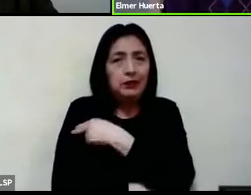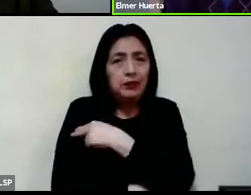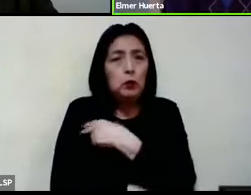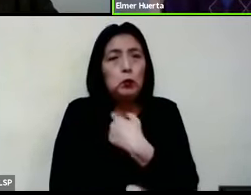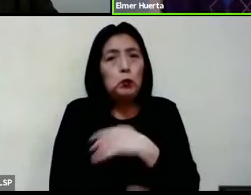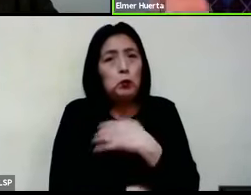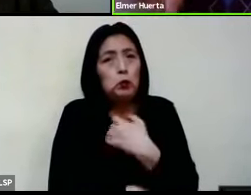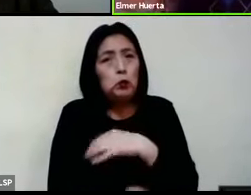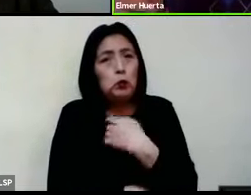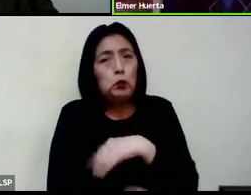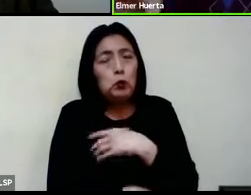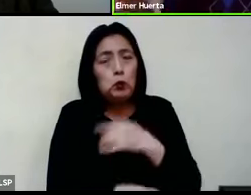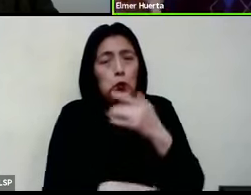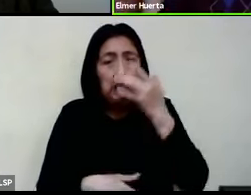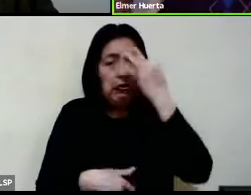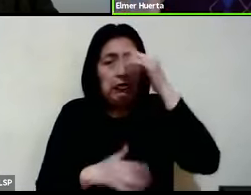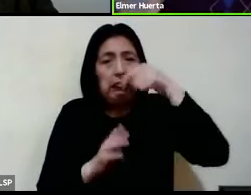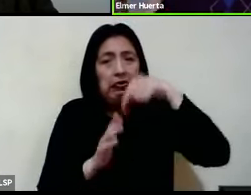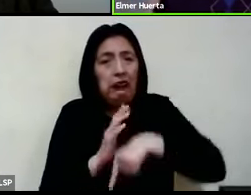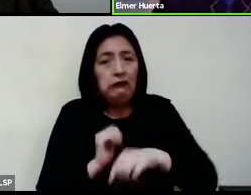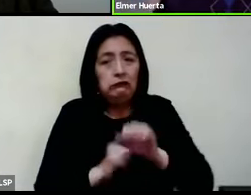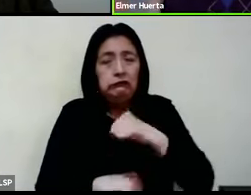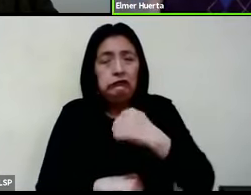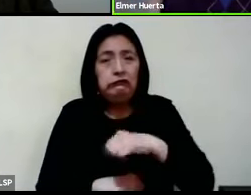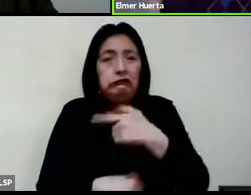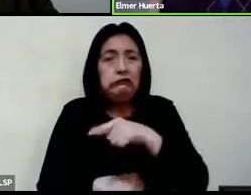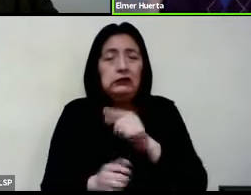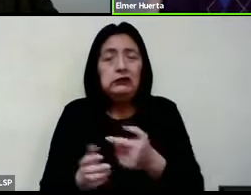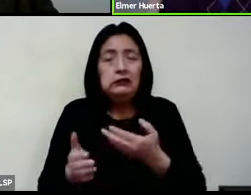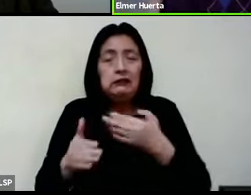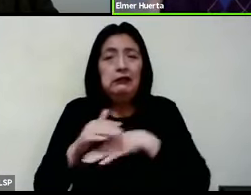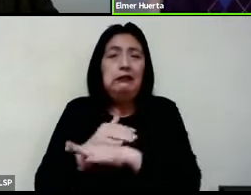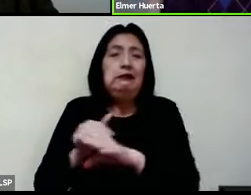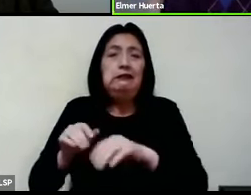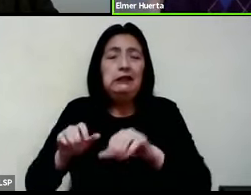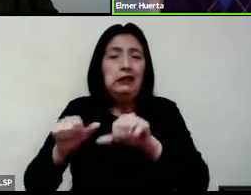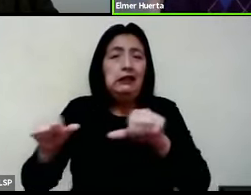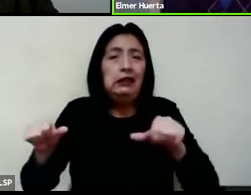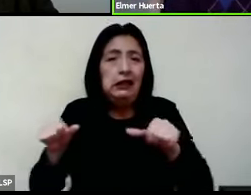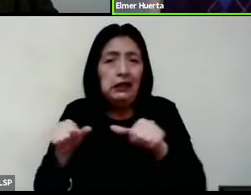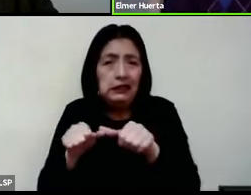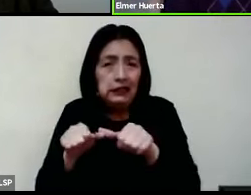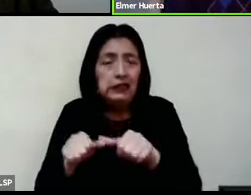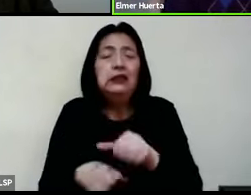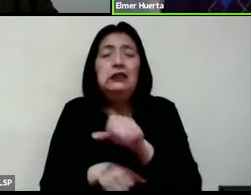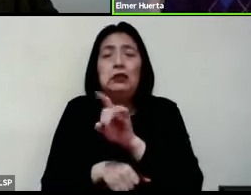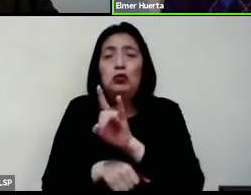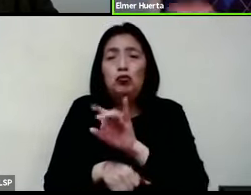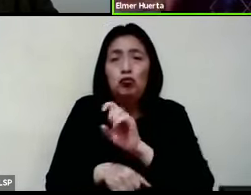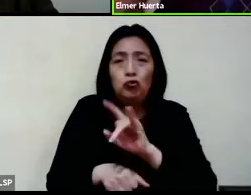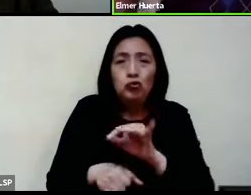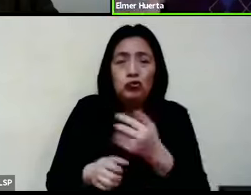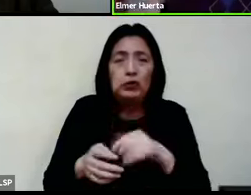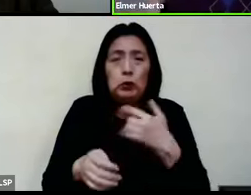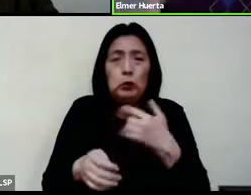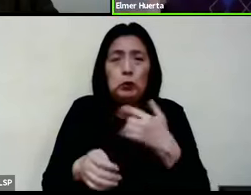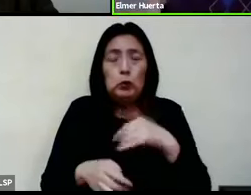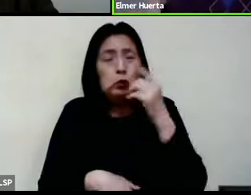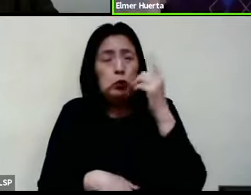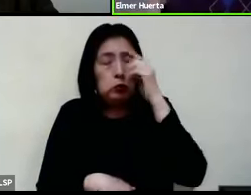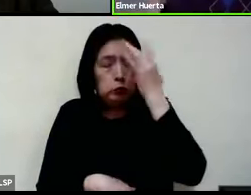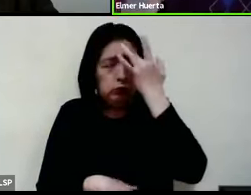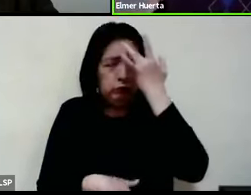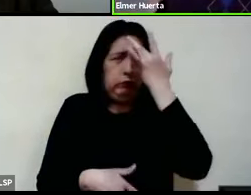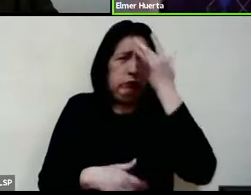Complicado. Es aquel que va a caer en unidad de cuidados intensivos. Muy complicado, y parte de